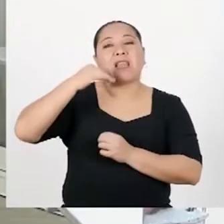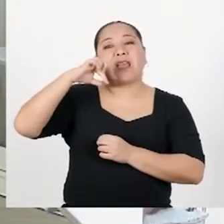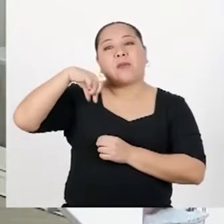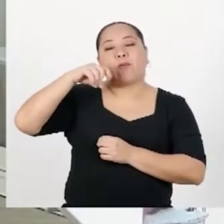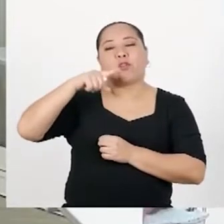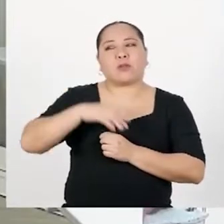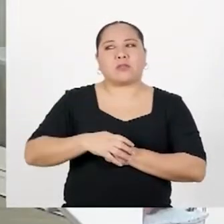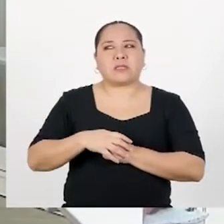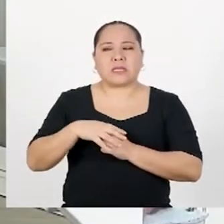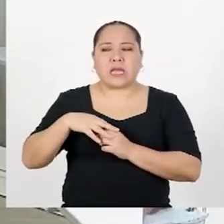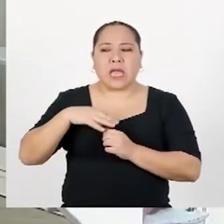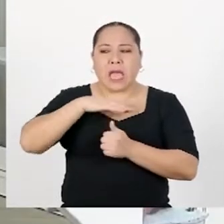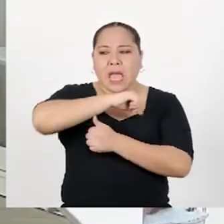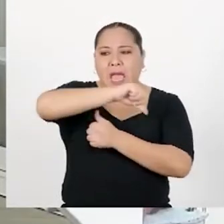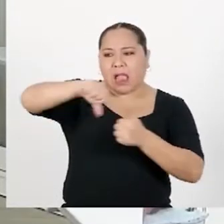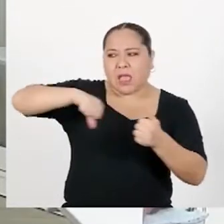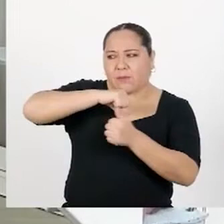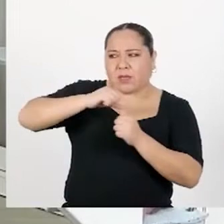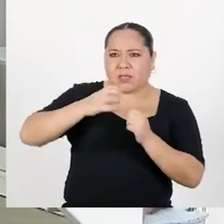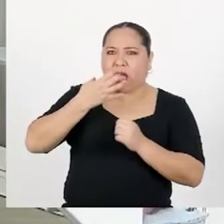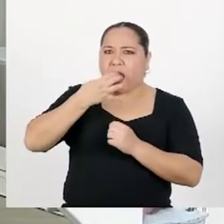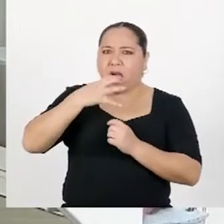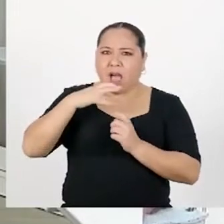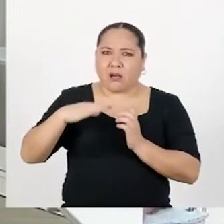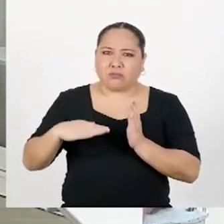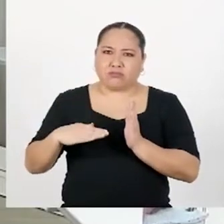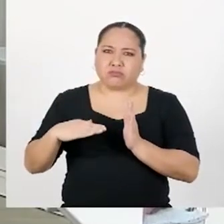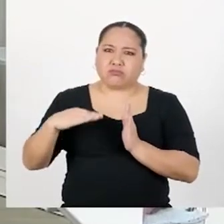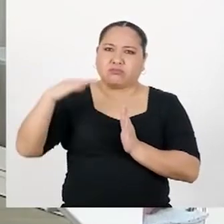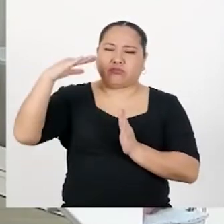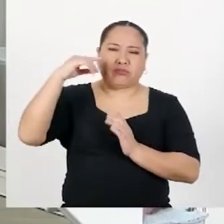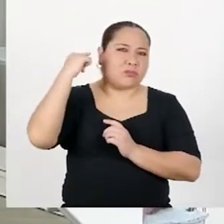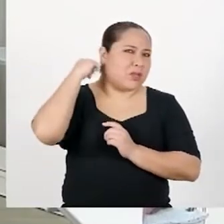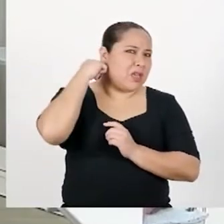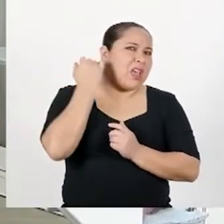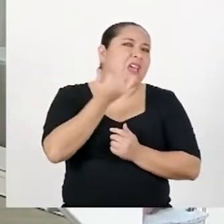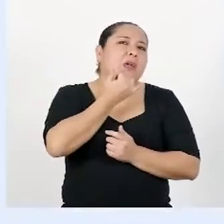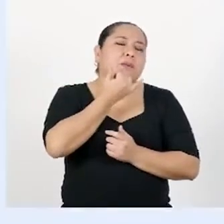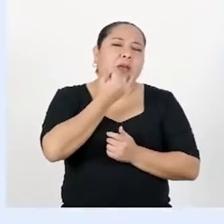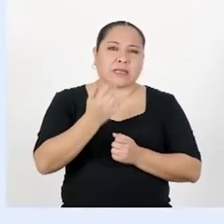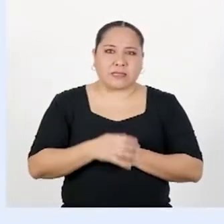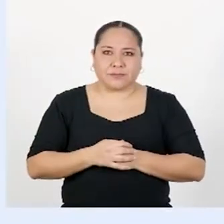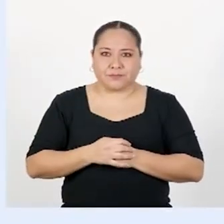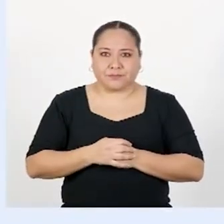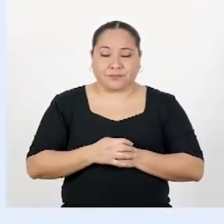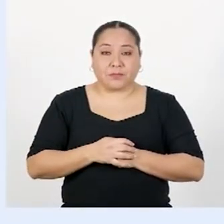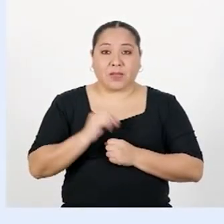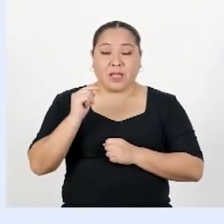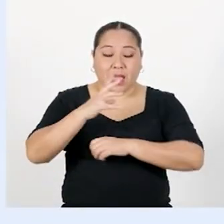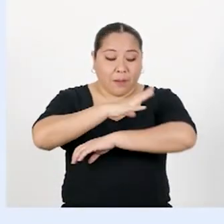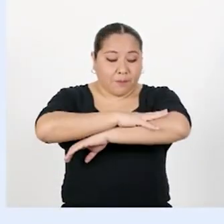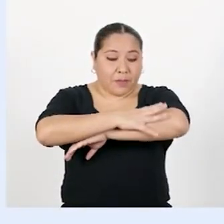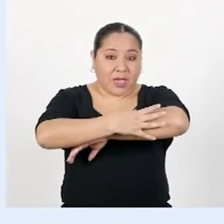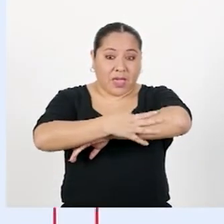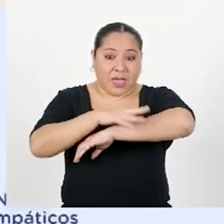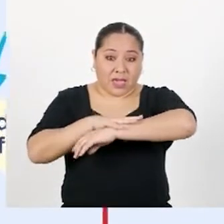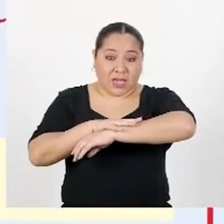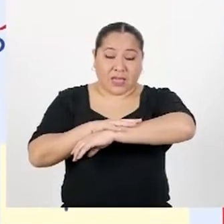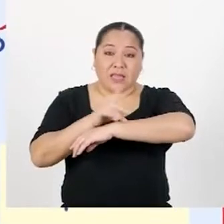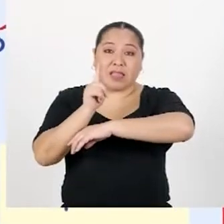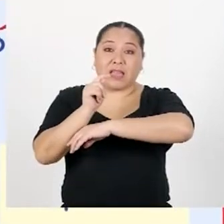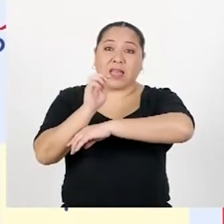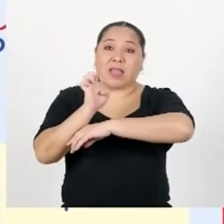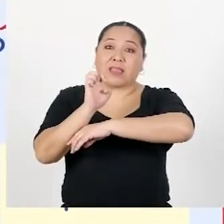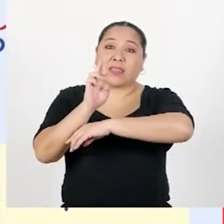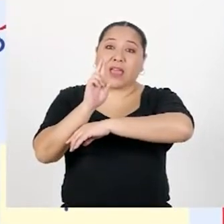Si la temperatura del ambiente es elevada, ¿qué sucede con ambos centros de control? Los sensores de la piel,